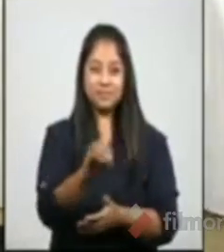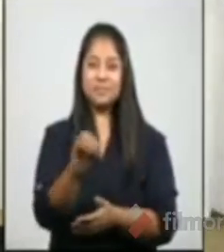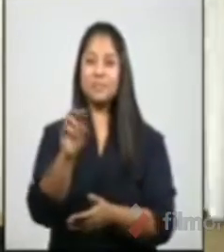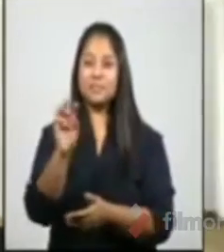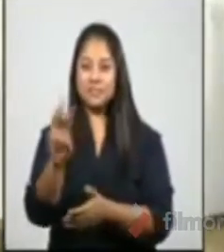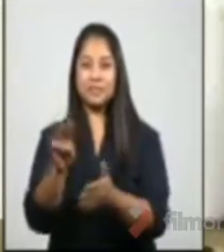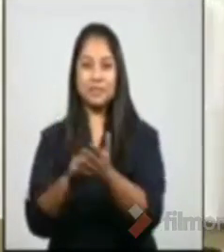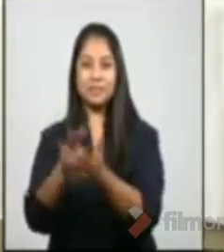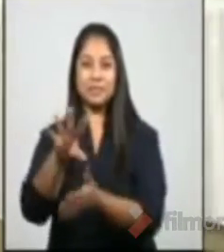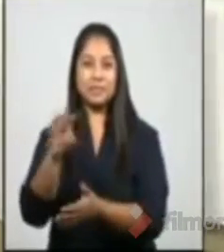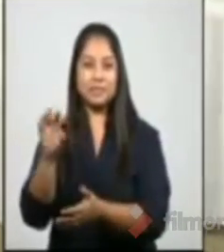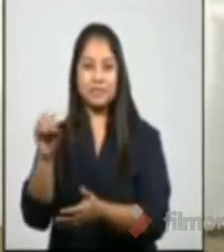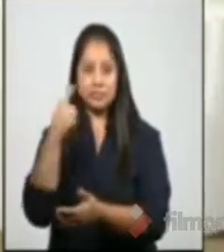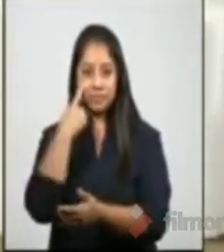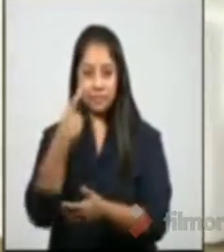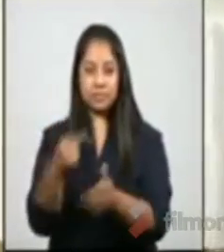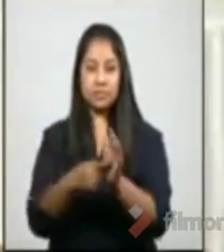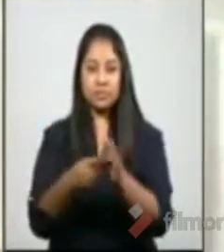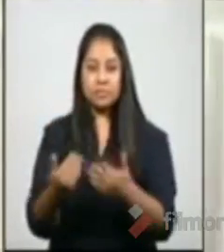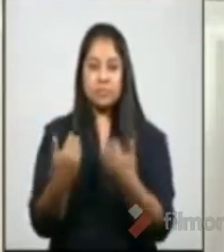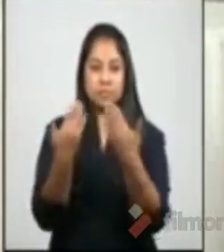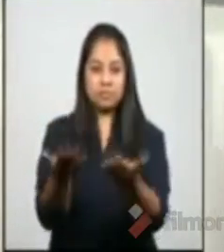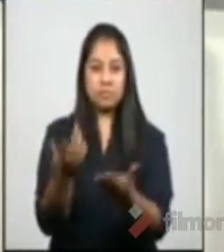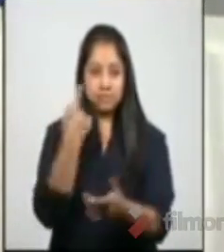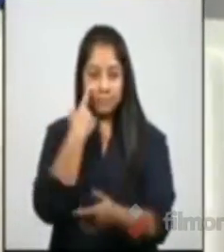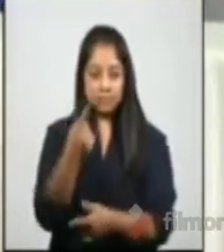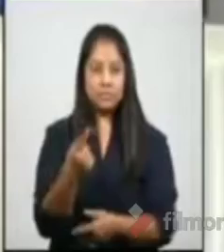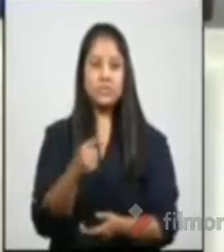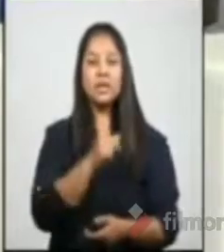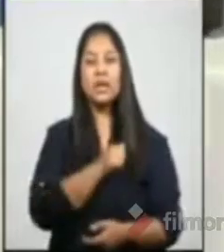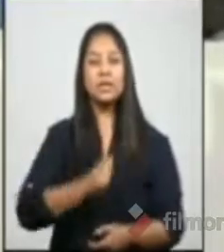forma simbólica se lo hago, entregue aquí al alcalde.